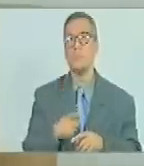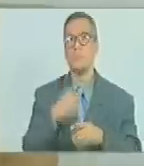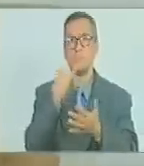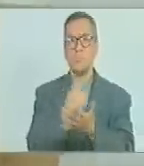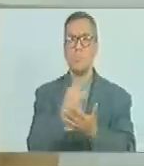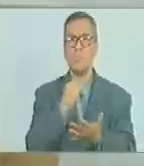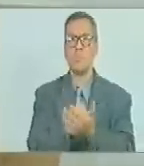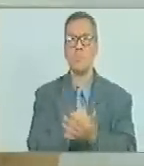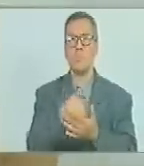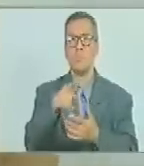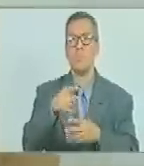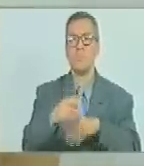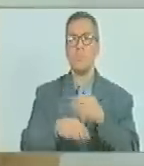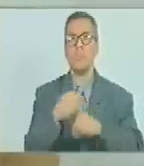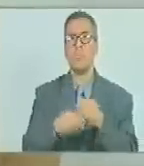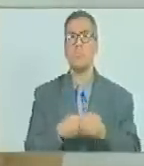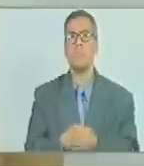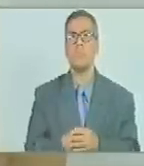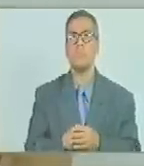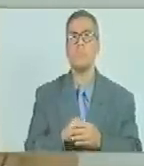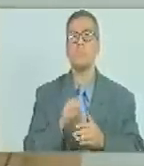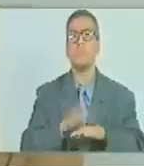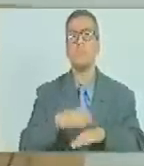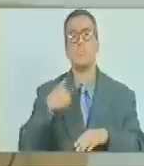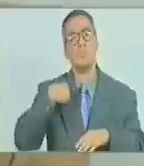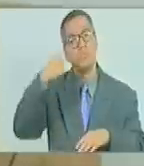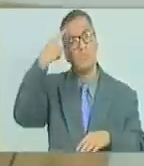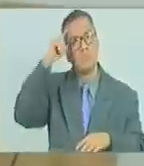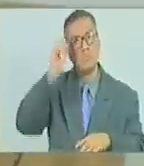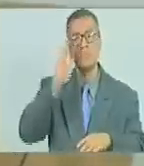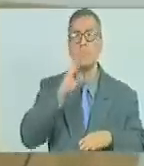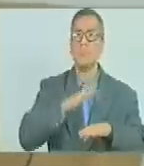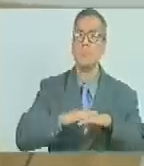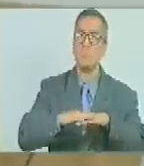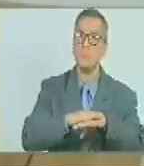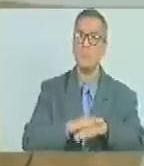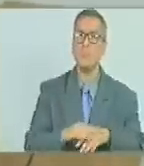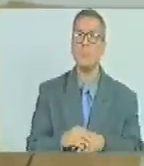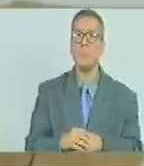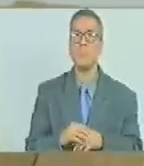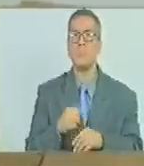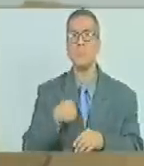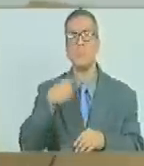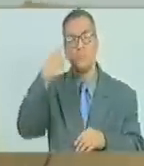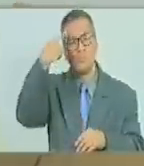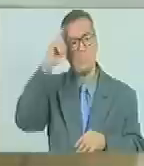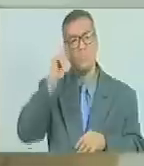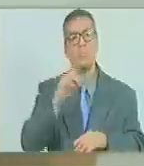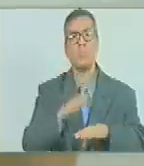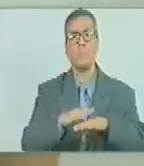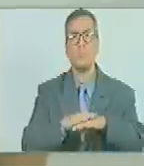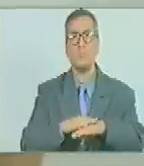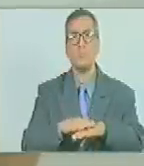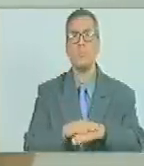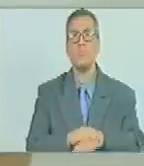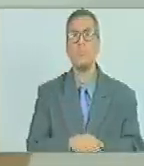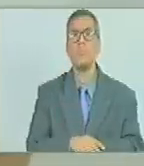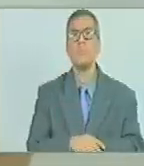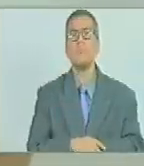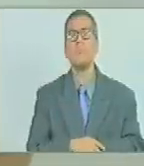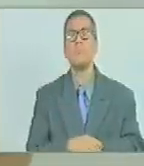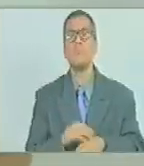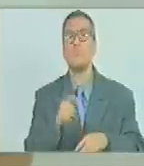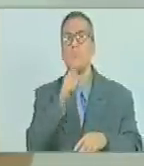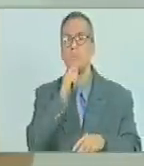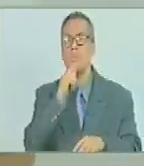probar el delito, porque se presume la inocencia. Uno presume la inocencia. Entonces,